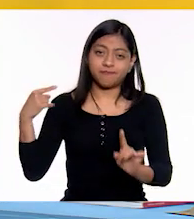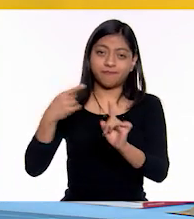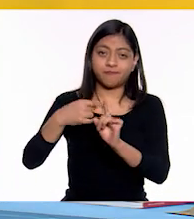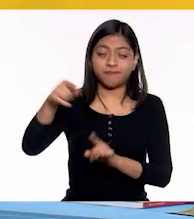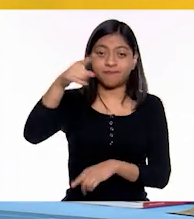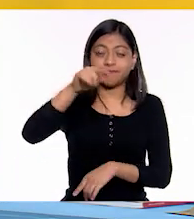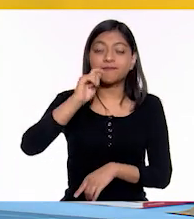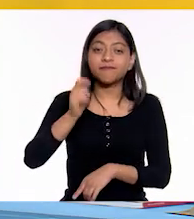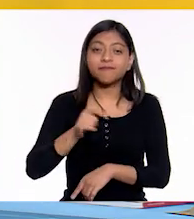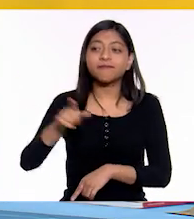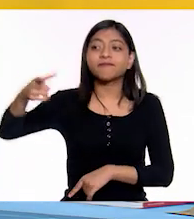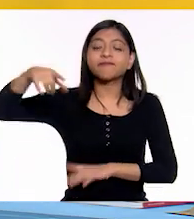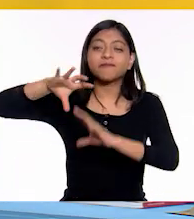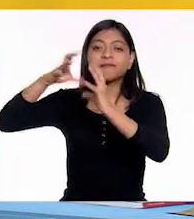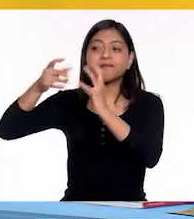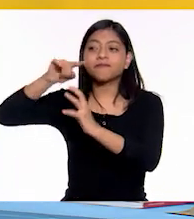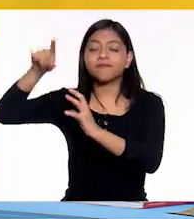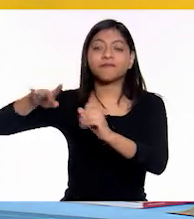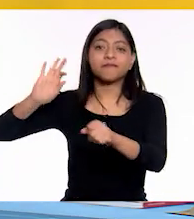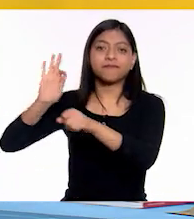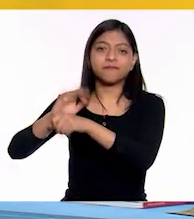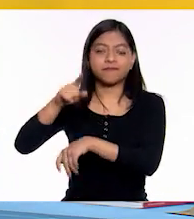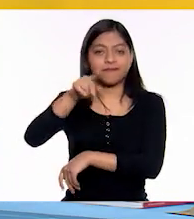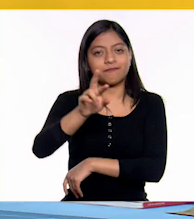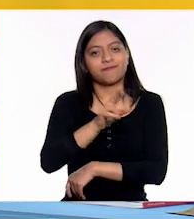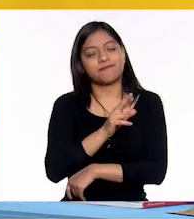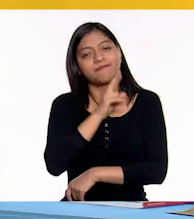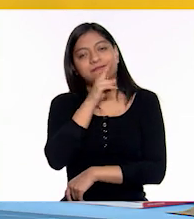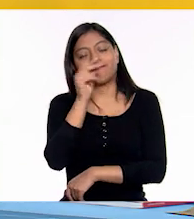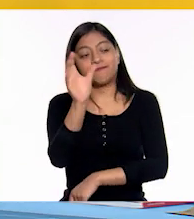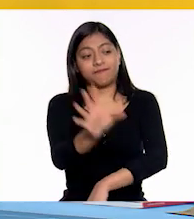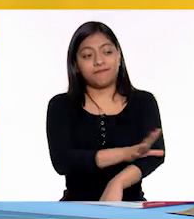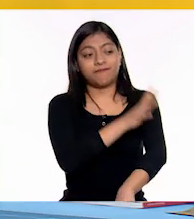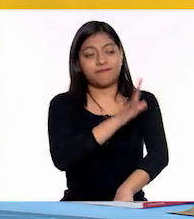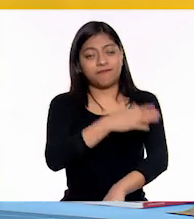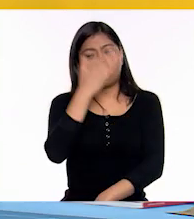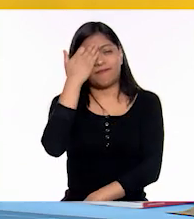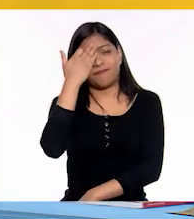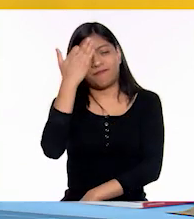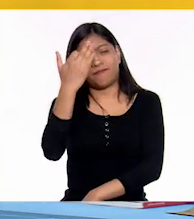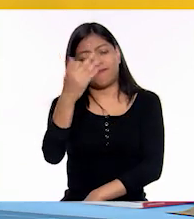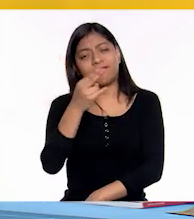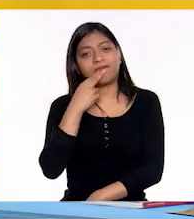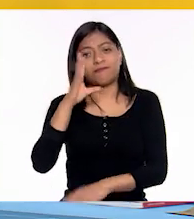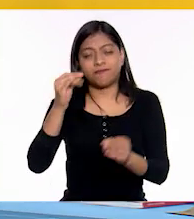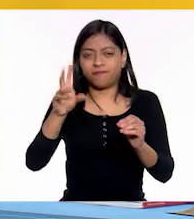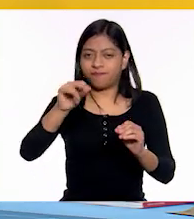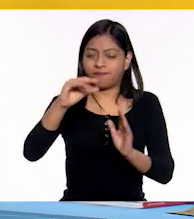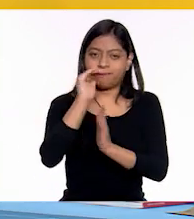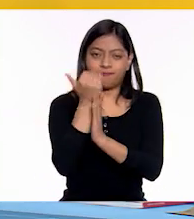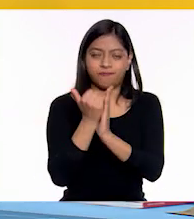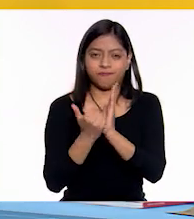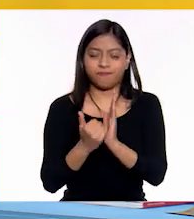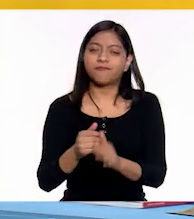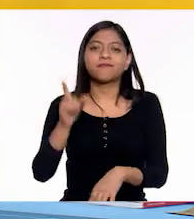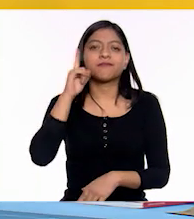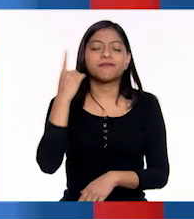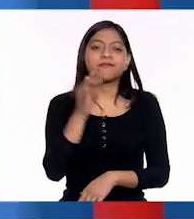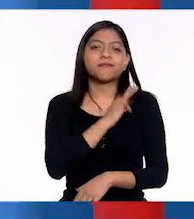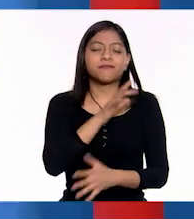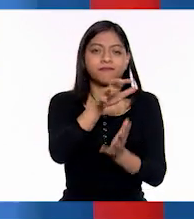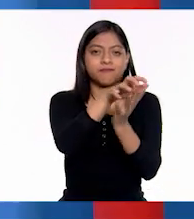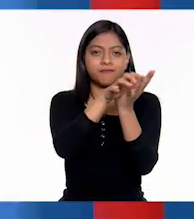huella ecológica, es importante tratar de reducirla, vigilar nuestros hábitos de consumo y cuidar al utilizar la energía